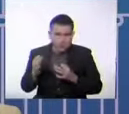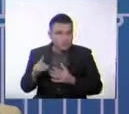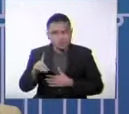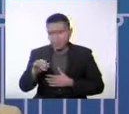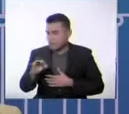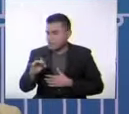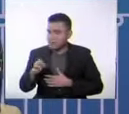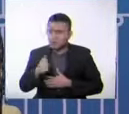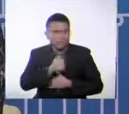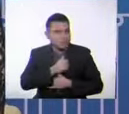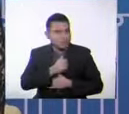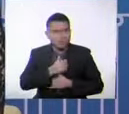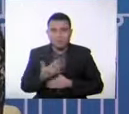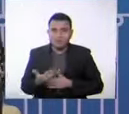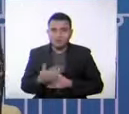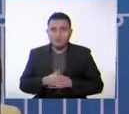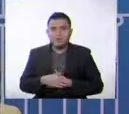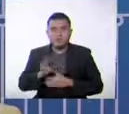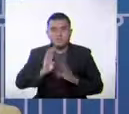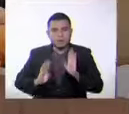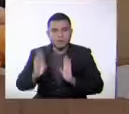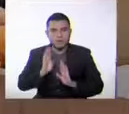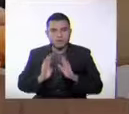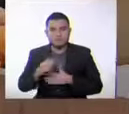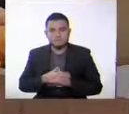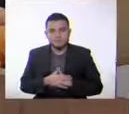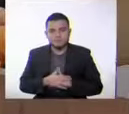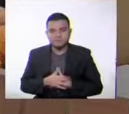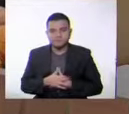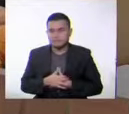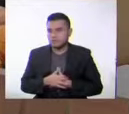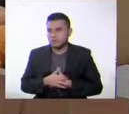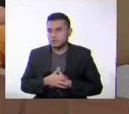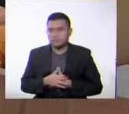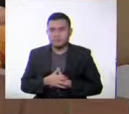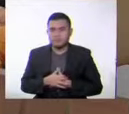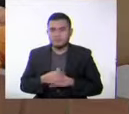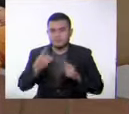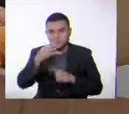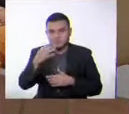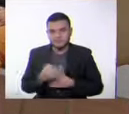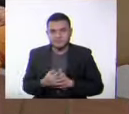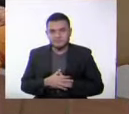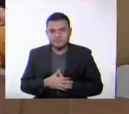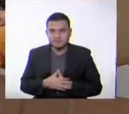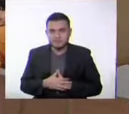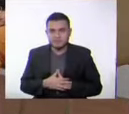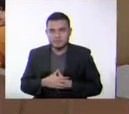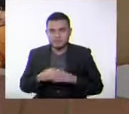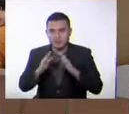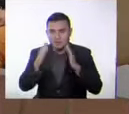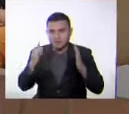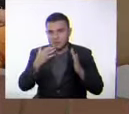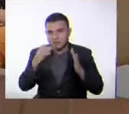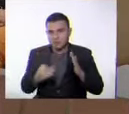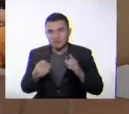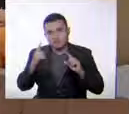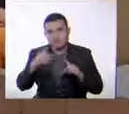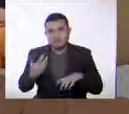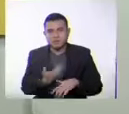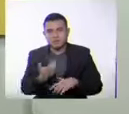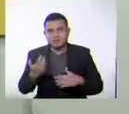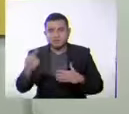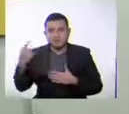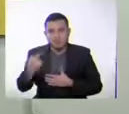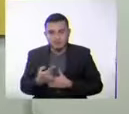propiamente por lo biológico. Por lo biológico, sino que esto ya es un aspecto que deja más abierto y que nosotros también debemos estar abiertos